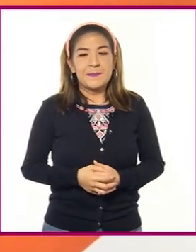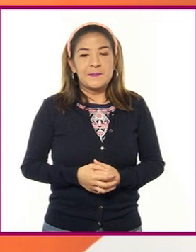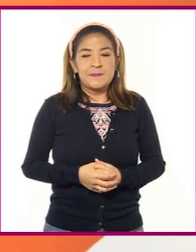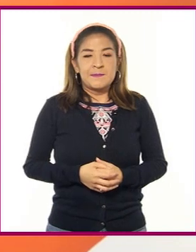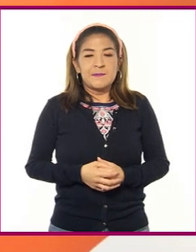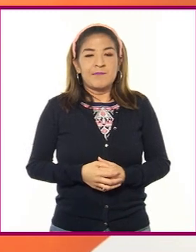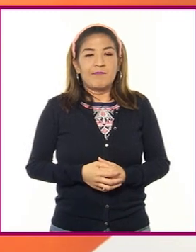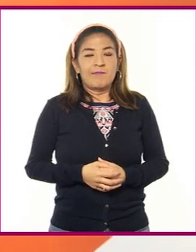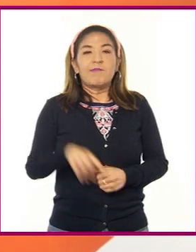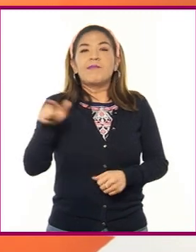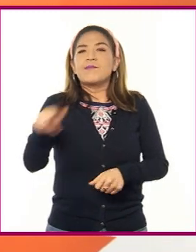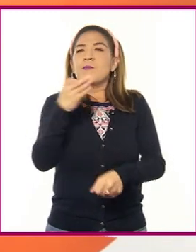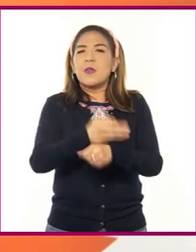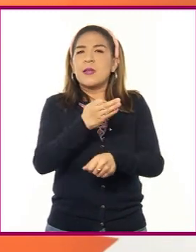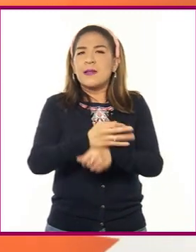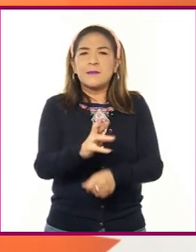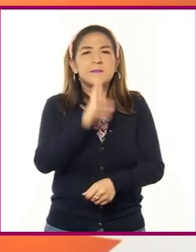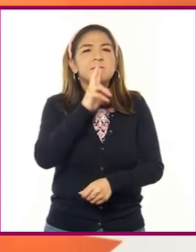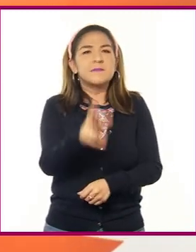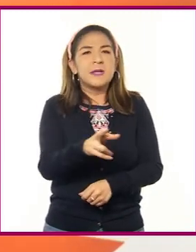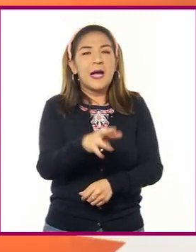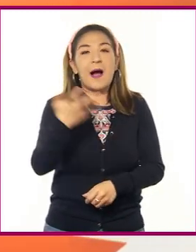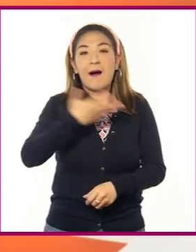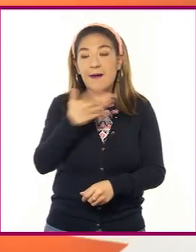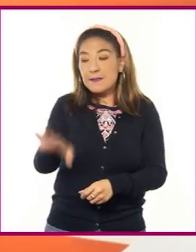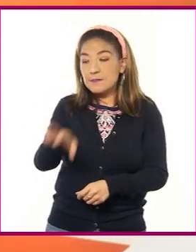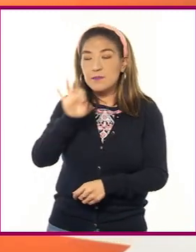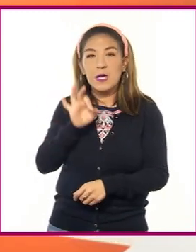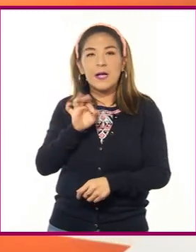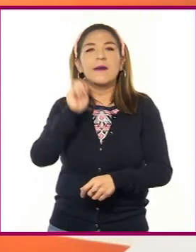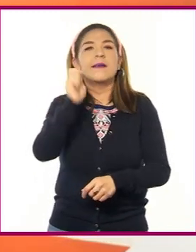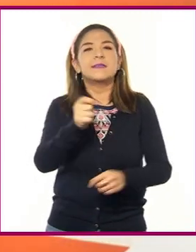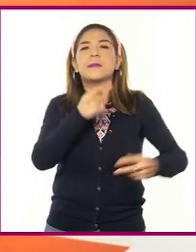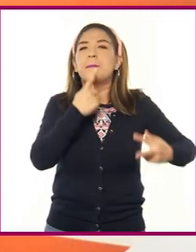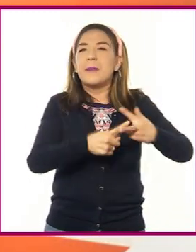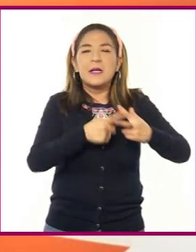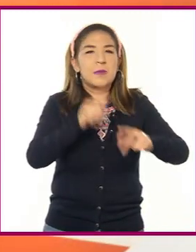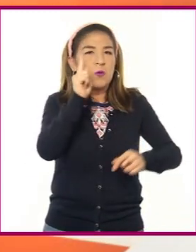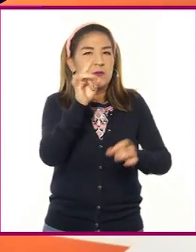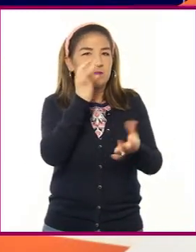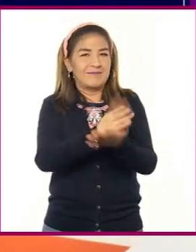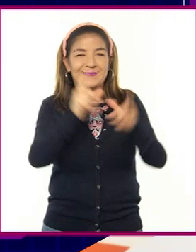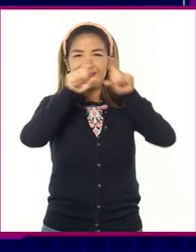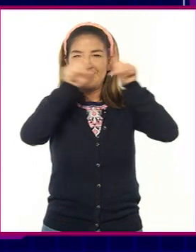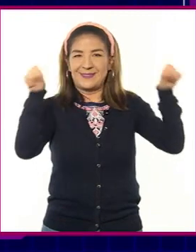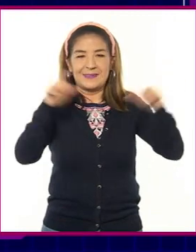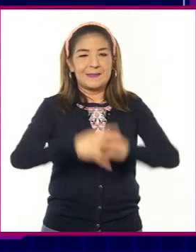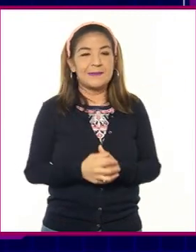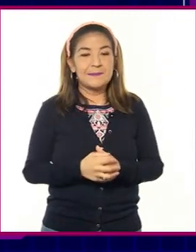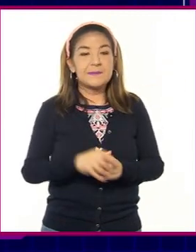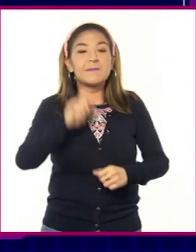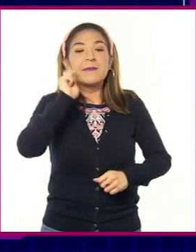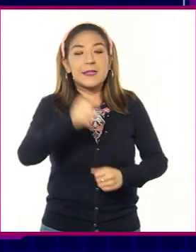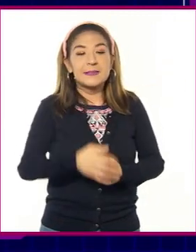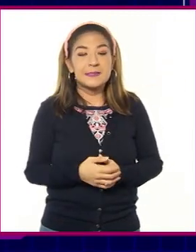que estamos resolviendo, puede extraerse solo lo matemático del enunciado, o sea, repartir